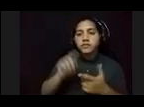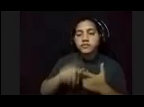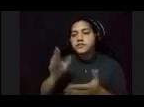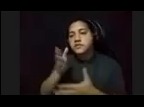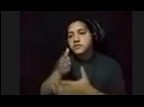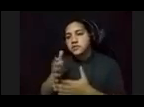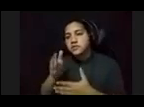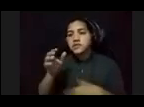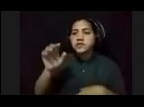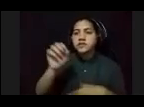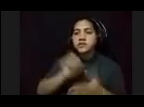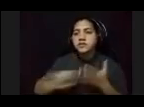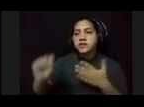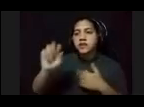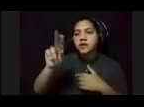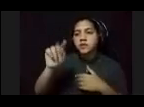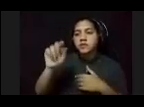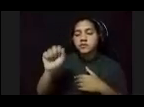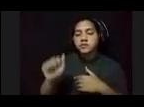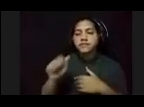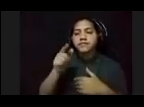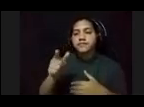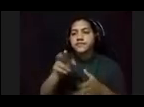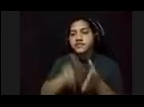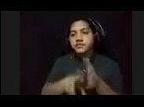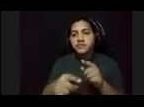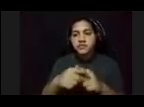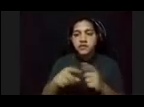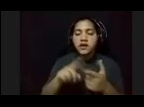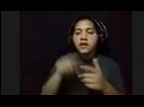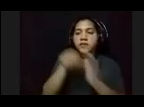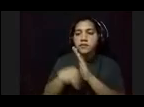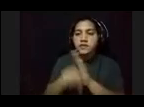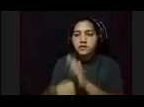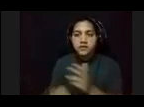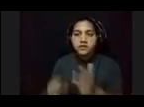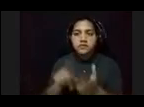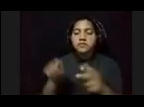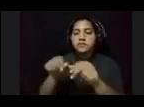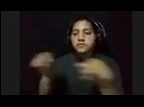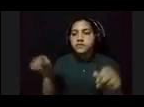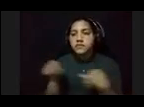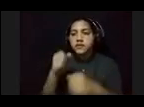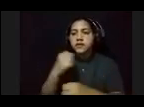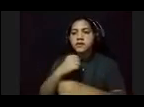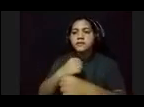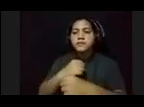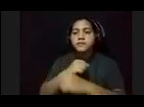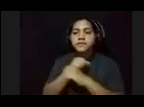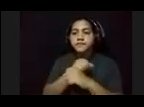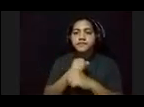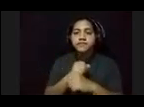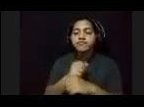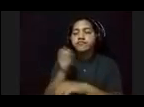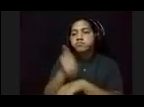cementerio, el antiguo fortín, el matadero y sus corrales constituyeron los hitos que dominaron la fisonomía extramuros del